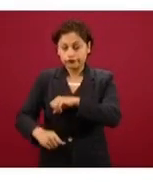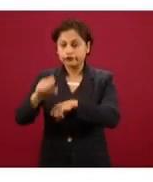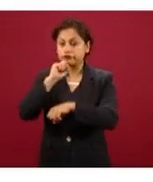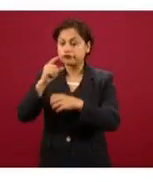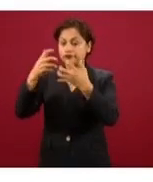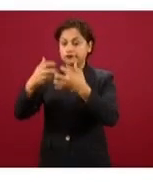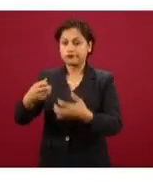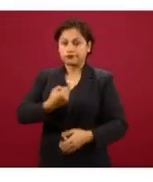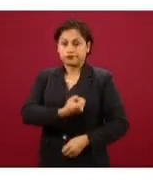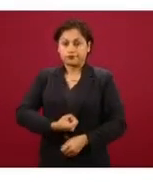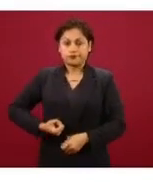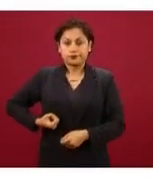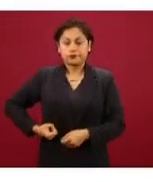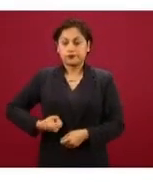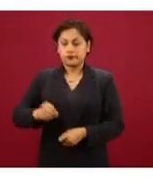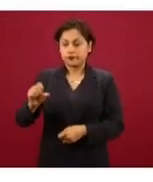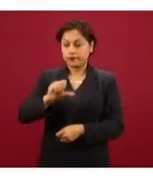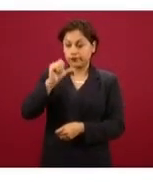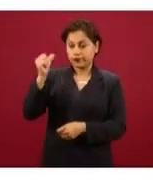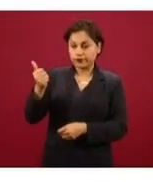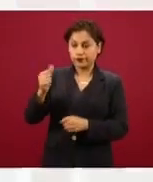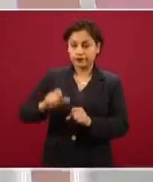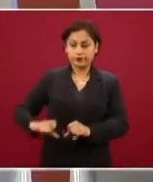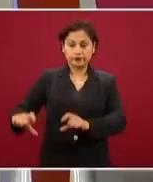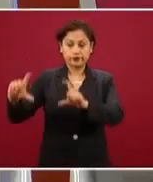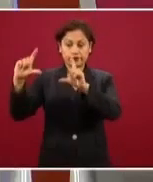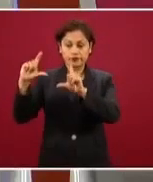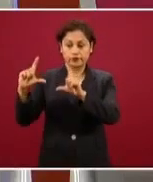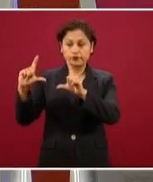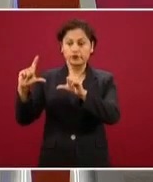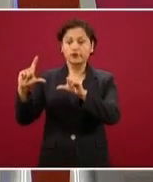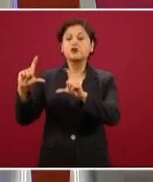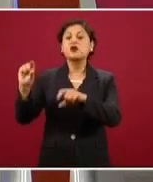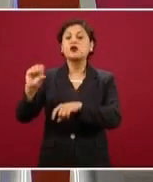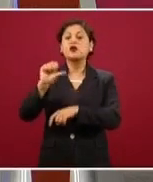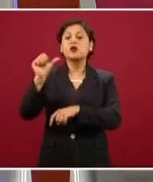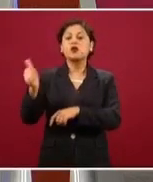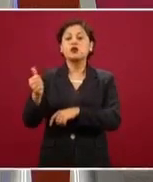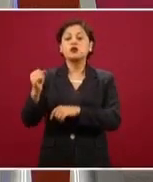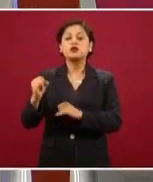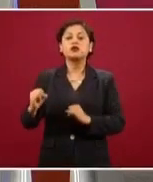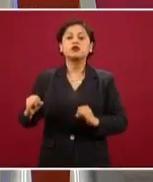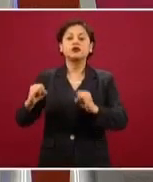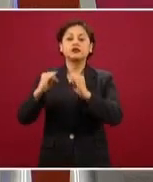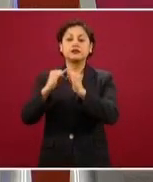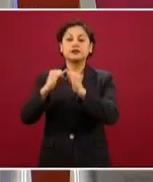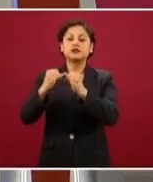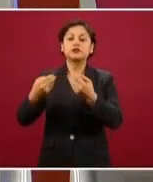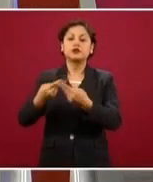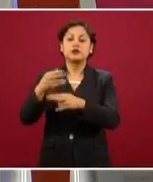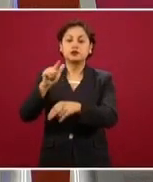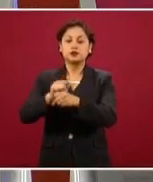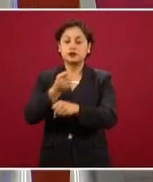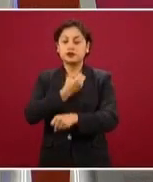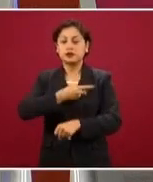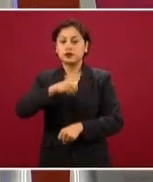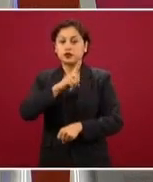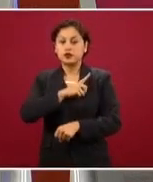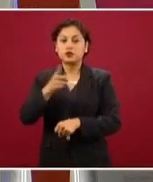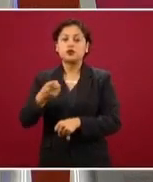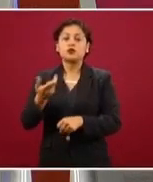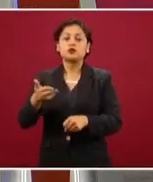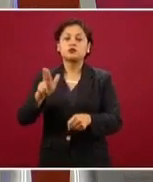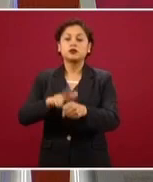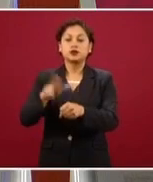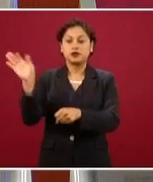La siguiente. Ahora, sobre el capítulo de Institutos Nacionales de Salud, que nos sigue dando lecciones muy útiles y mi respeto